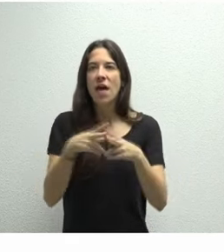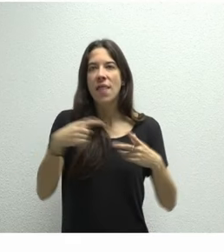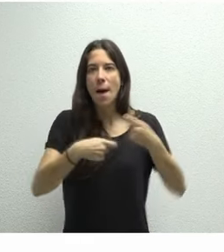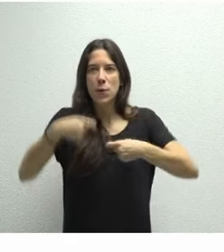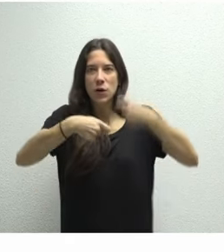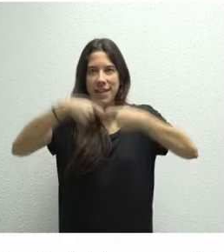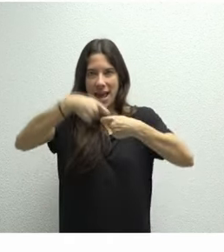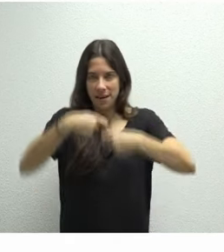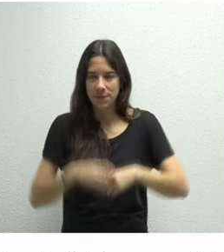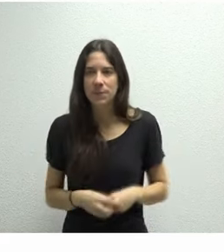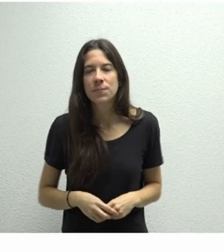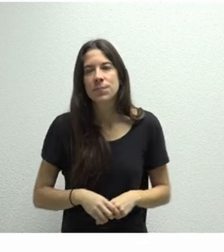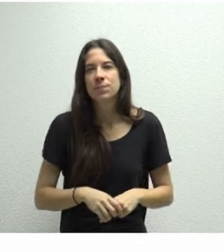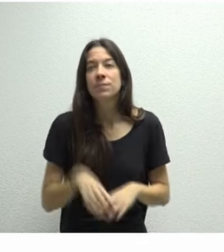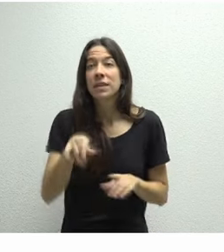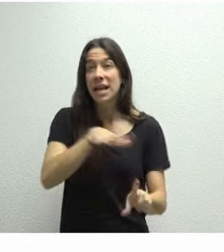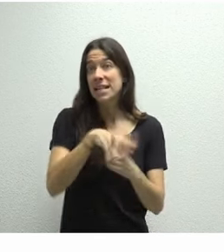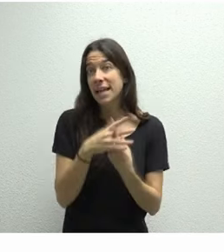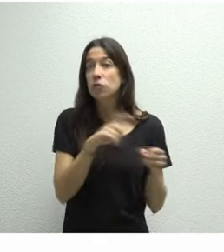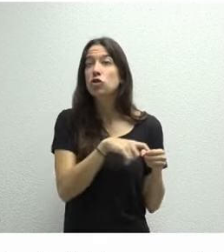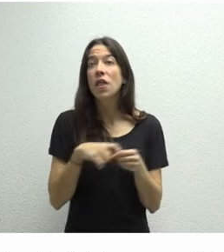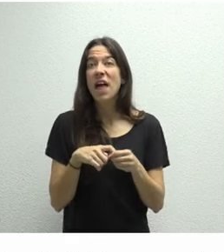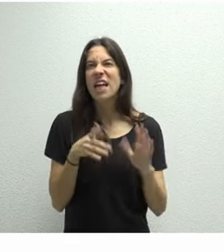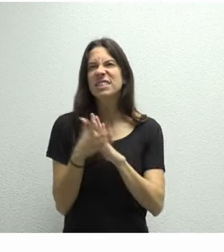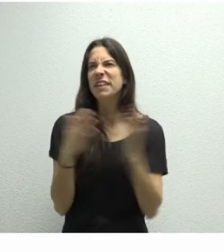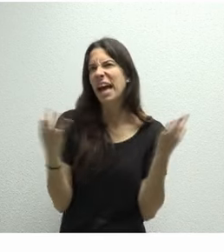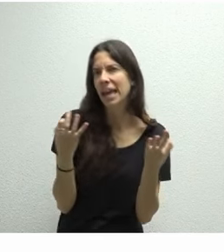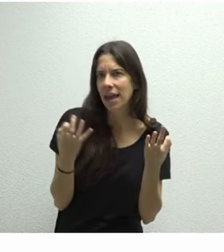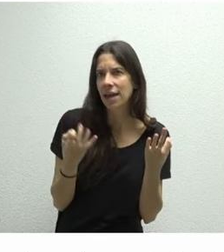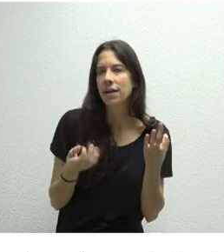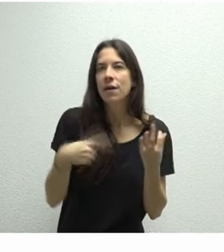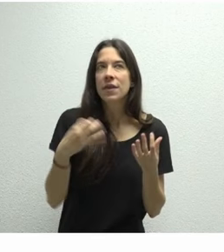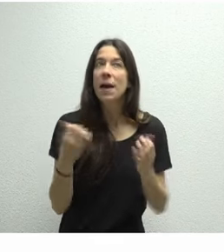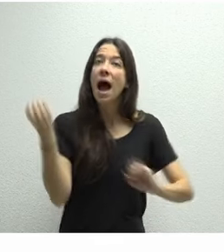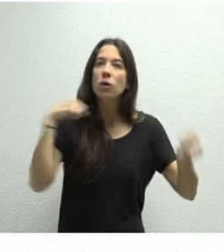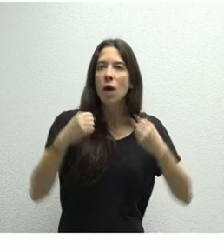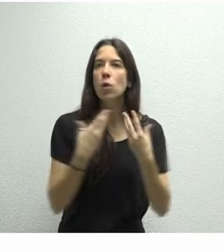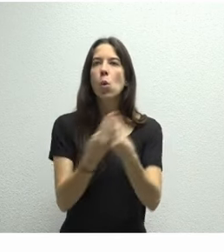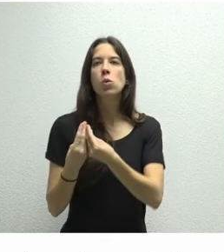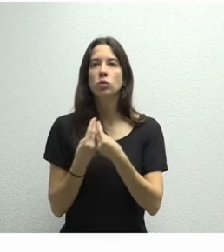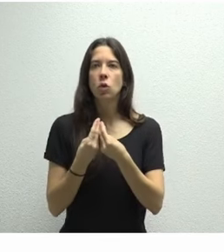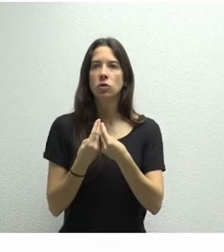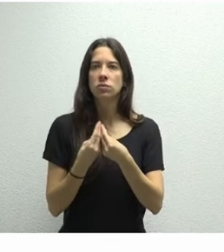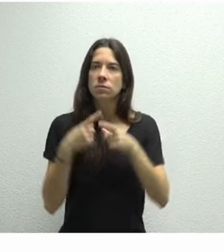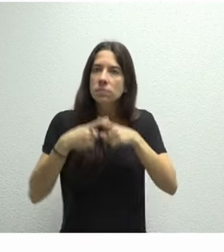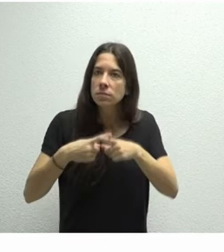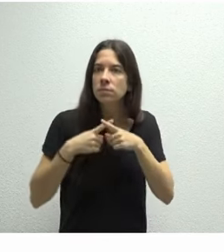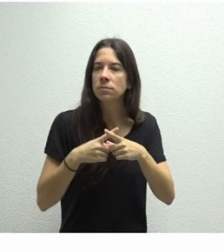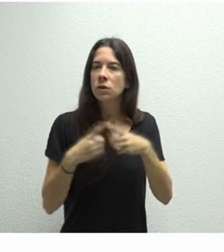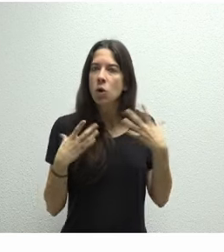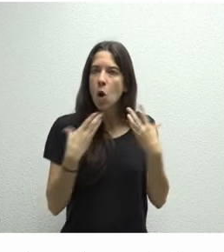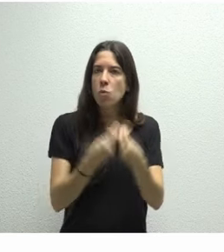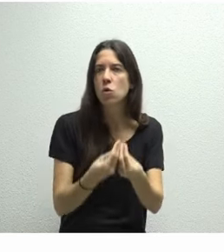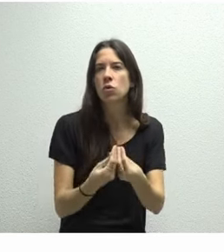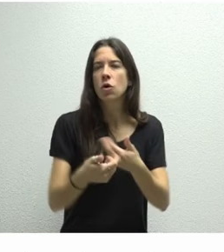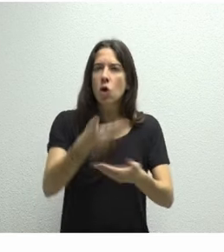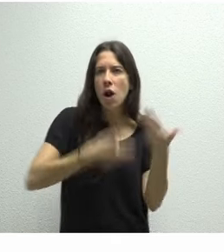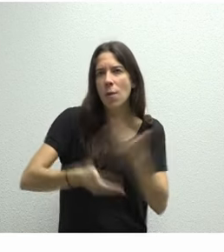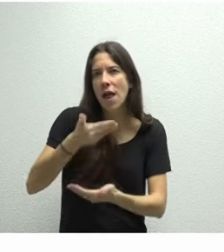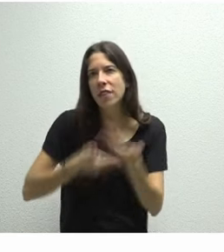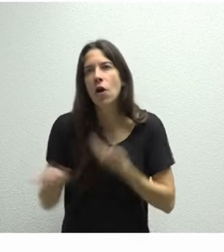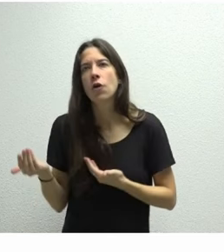en este caso la solidaridad por lo tanto significa que tenemos que actuar en común tenemos que actuar en colaboración tenemos que